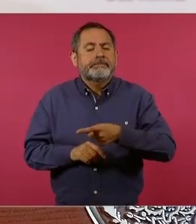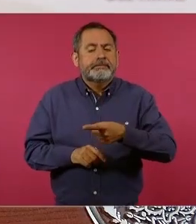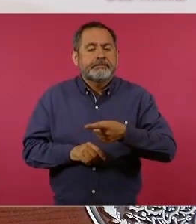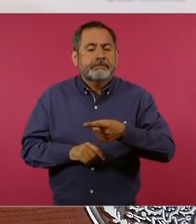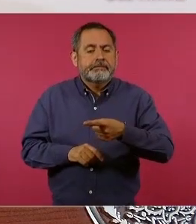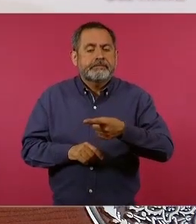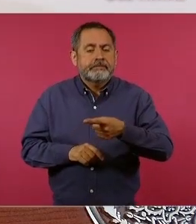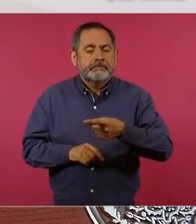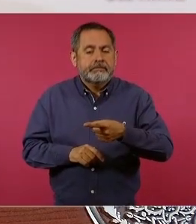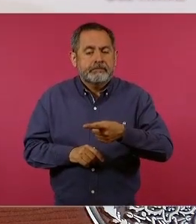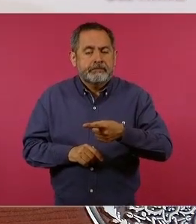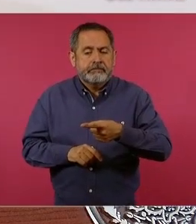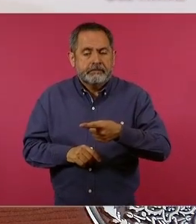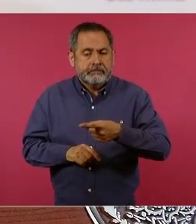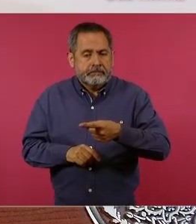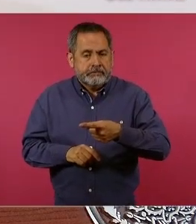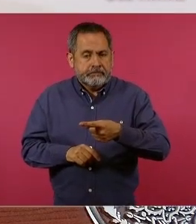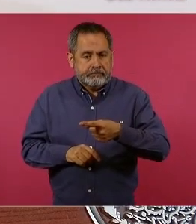el gobierno